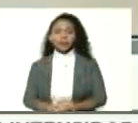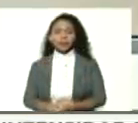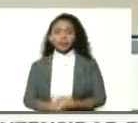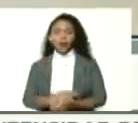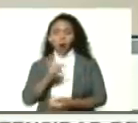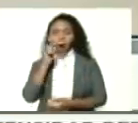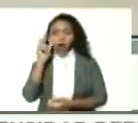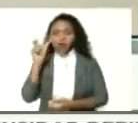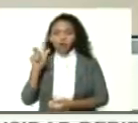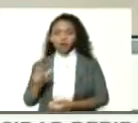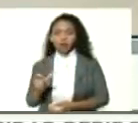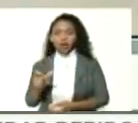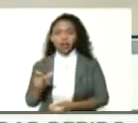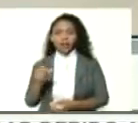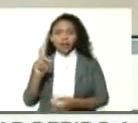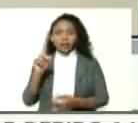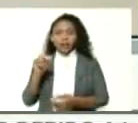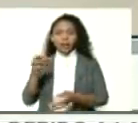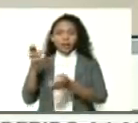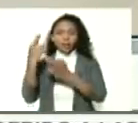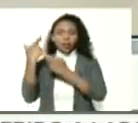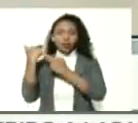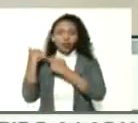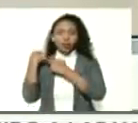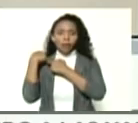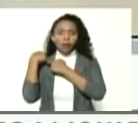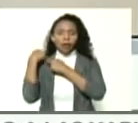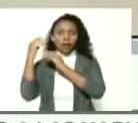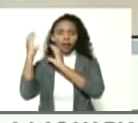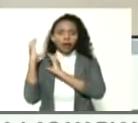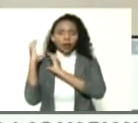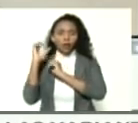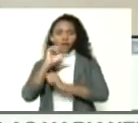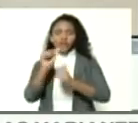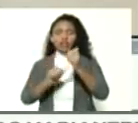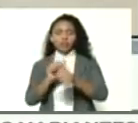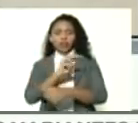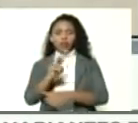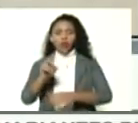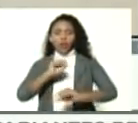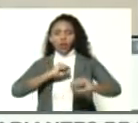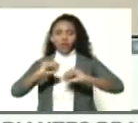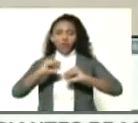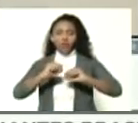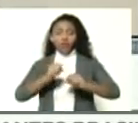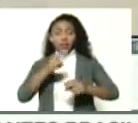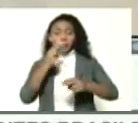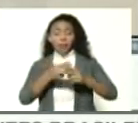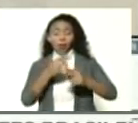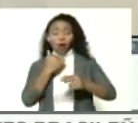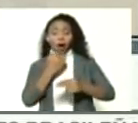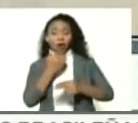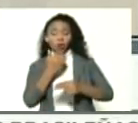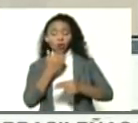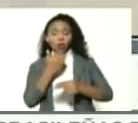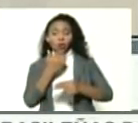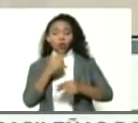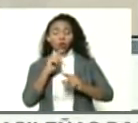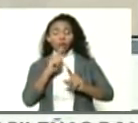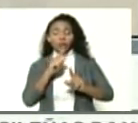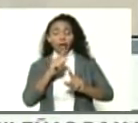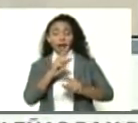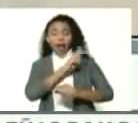Eduardo Hurtado León, viceministro de Gestión de Riesgo y jefe